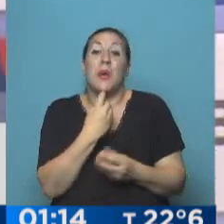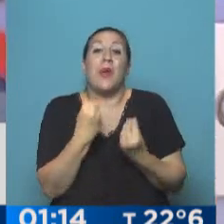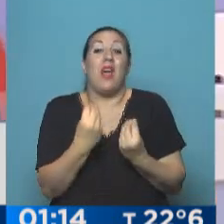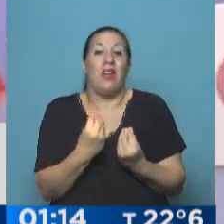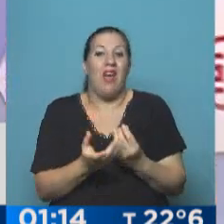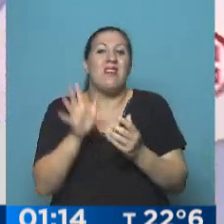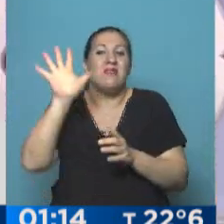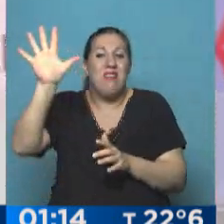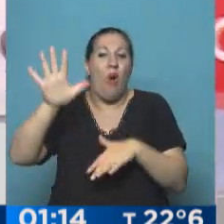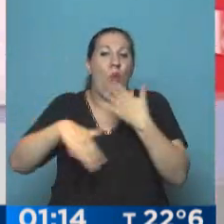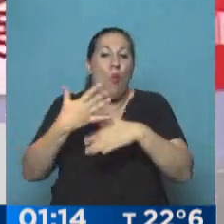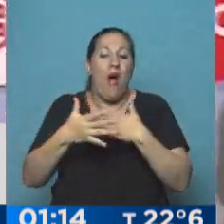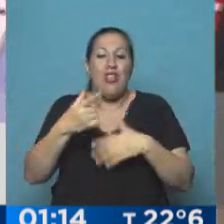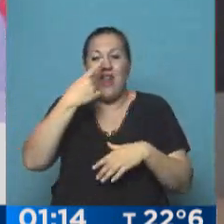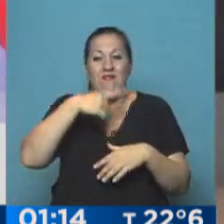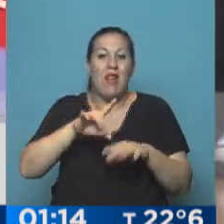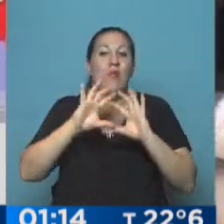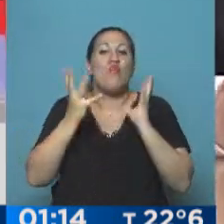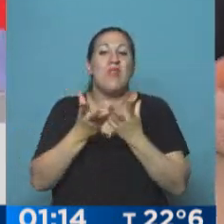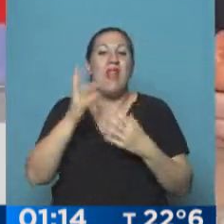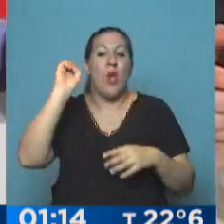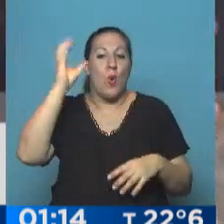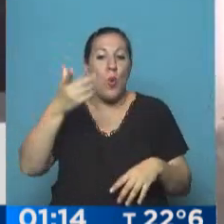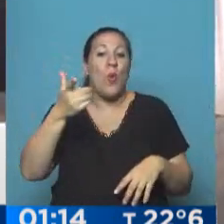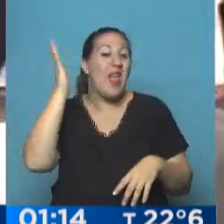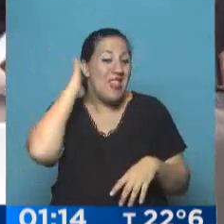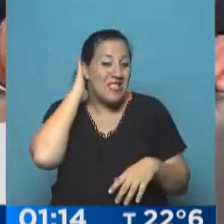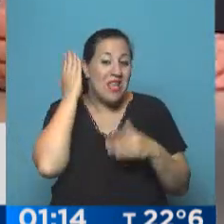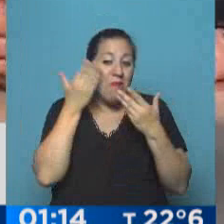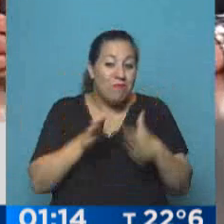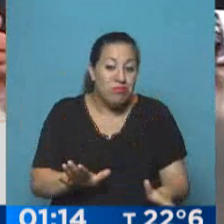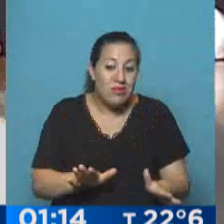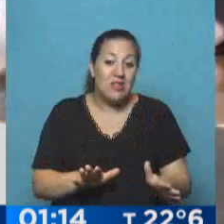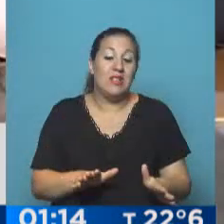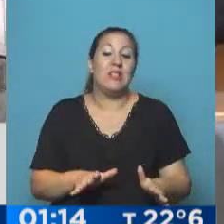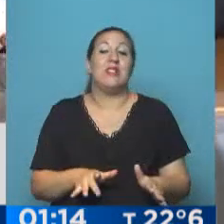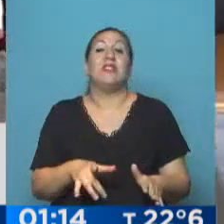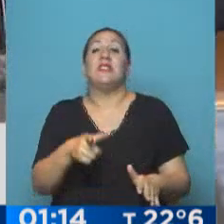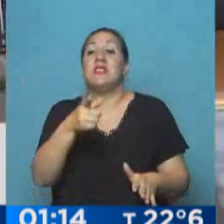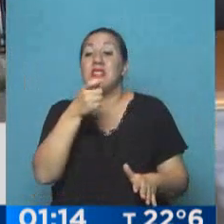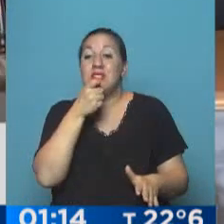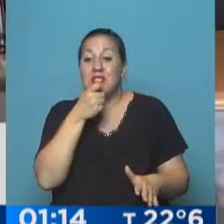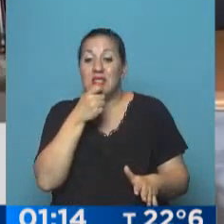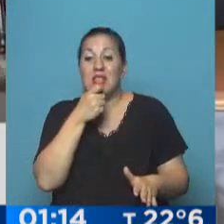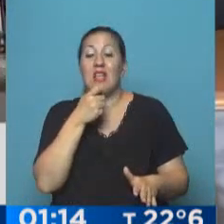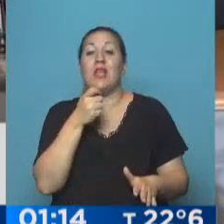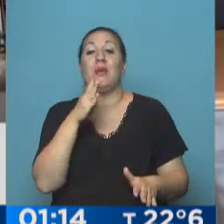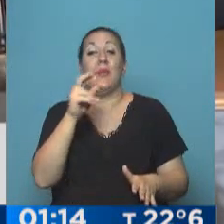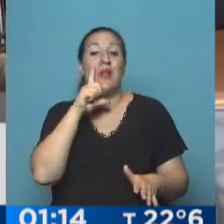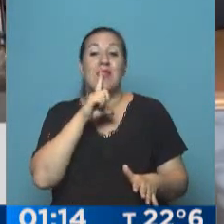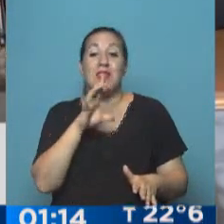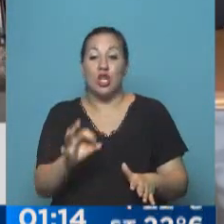a estar jugando la final del Mundial de Clubes. En principio el 16 debuta y en el caso de que Brito, que es el representante de